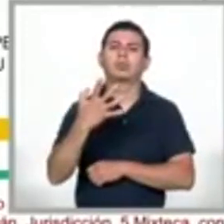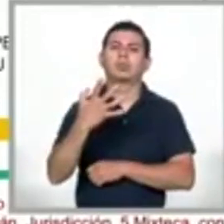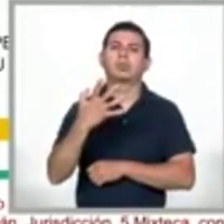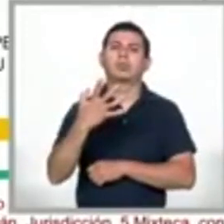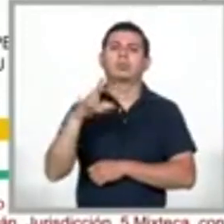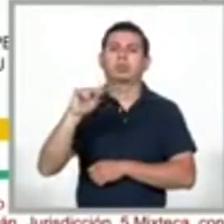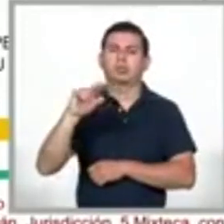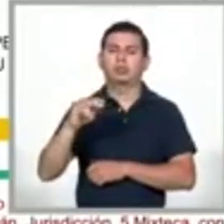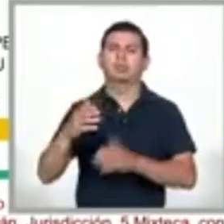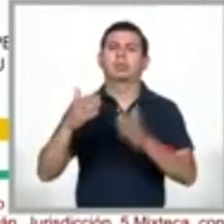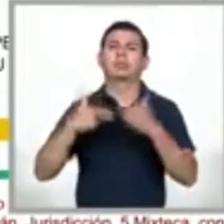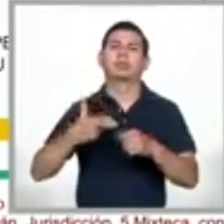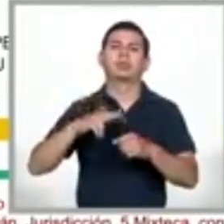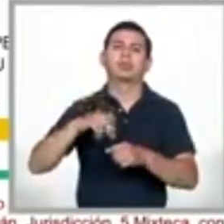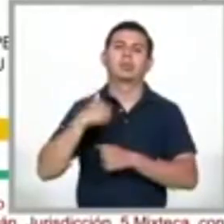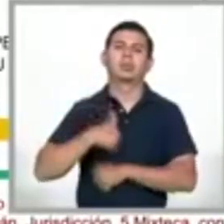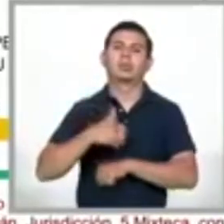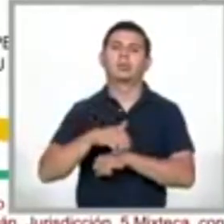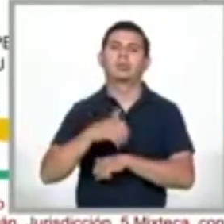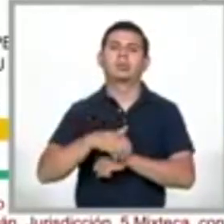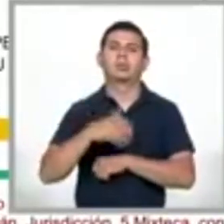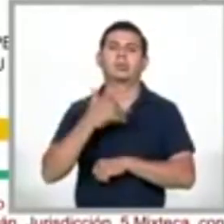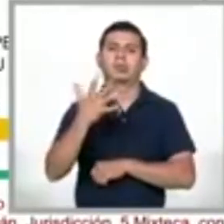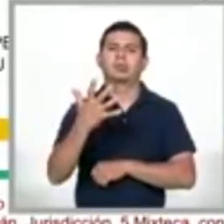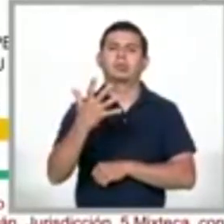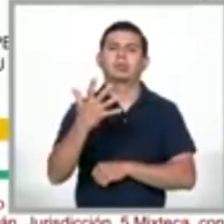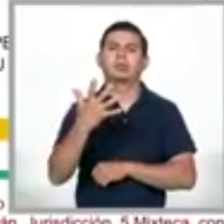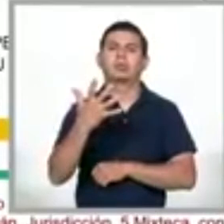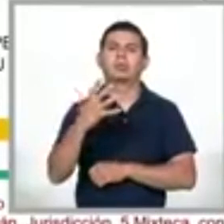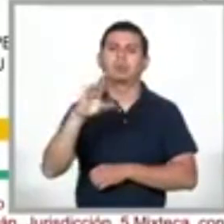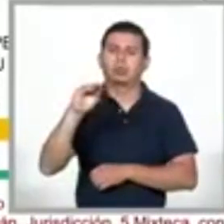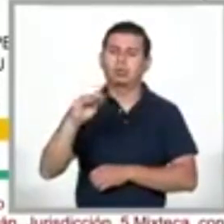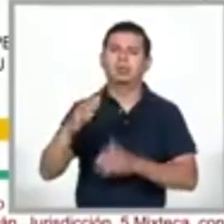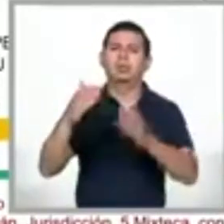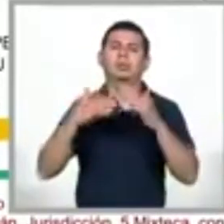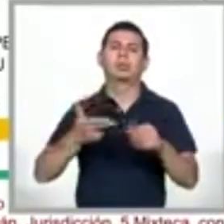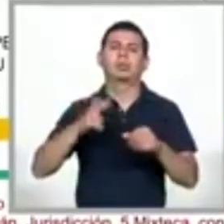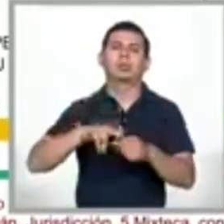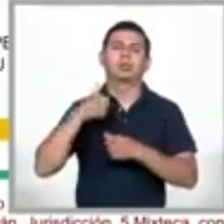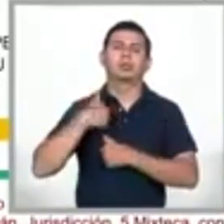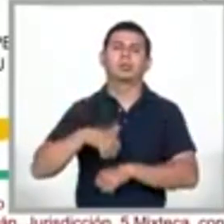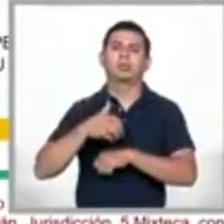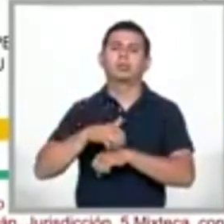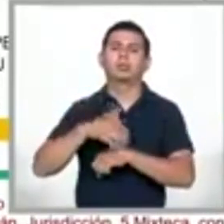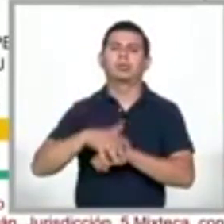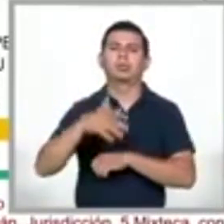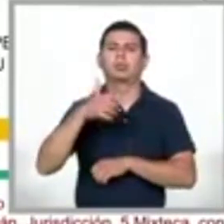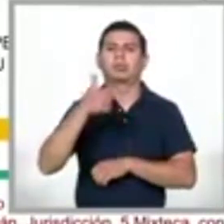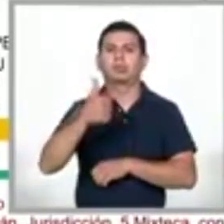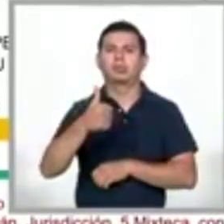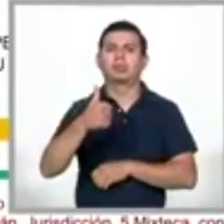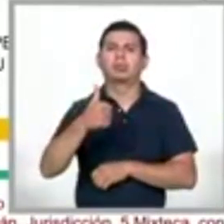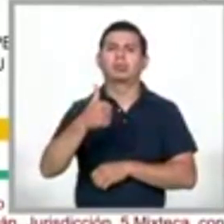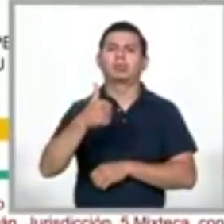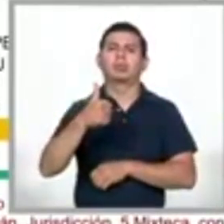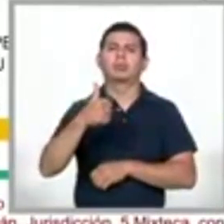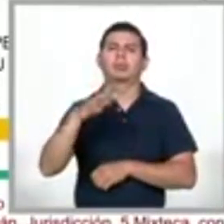4, 80, la jurisdicción sanitaria número 5, 90, la jurisdicción sanitaria número